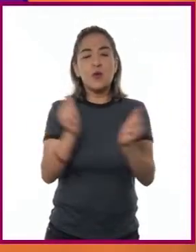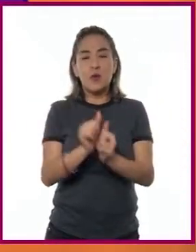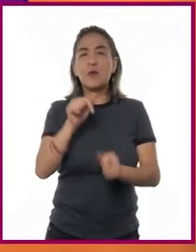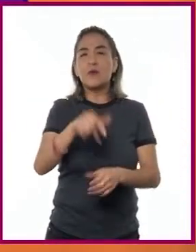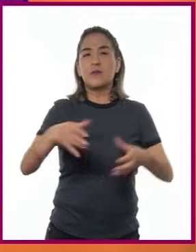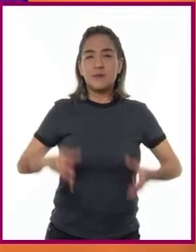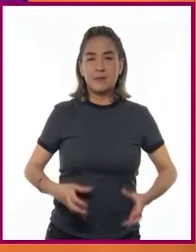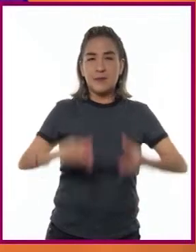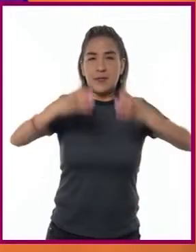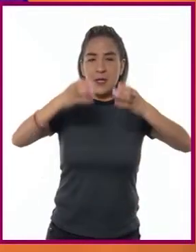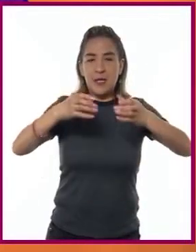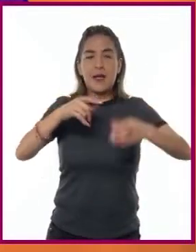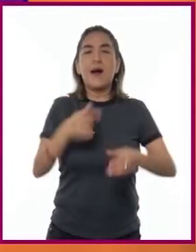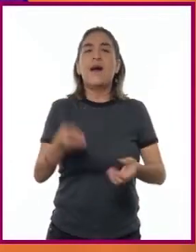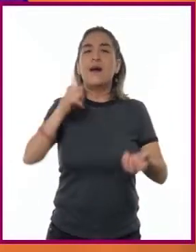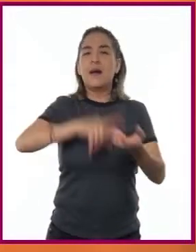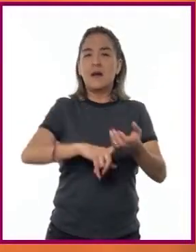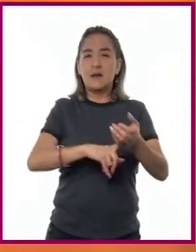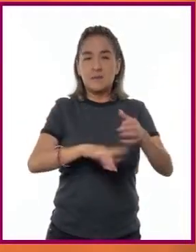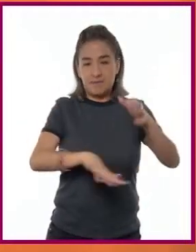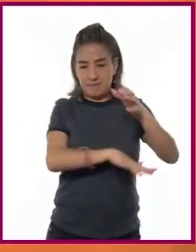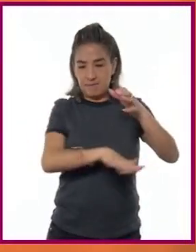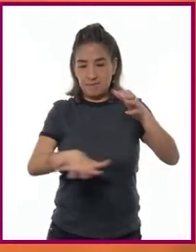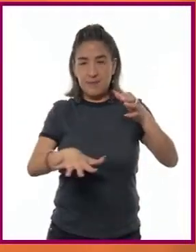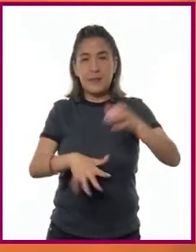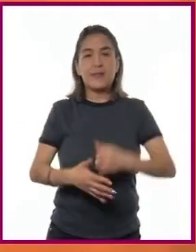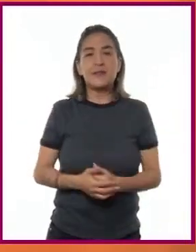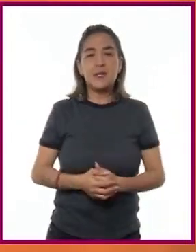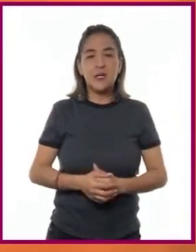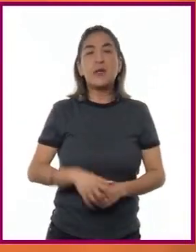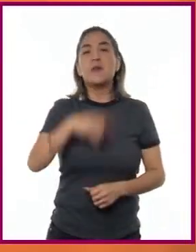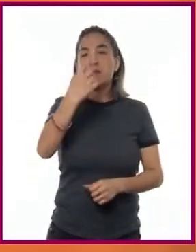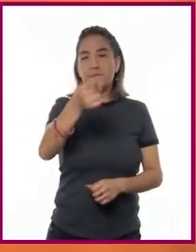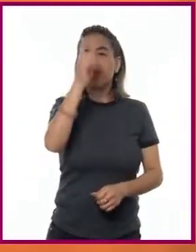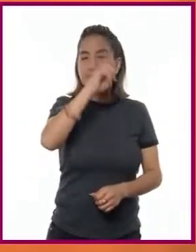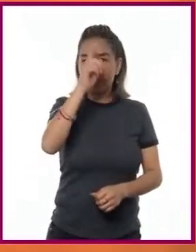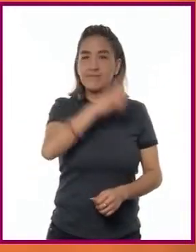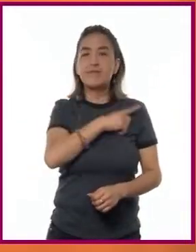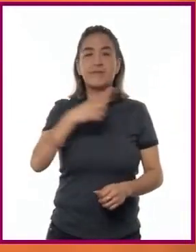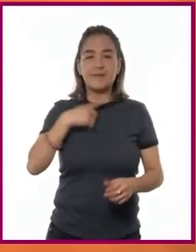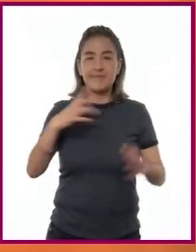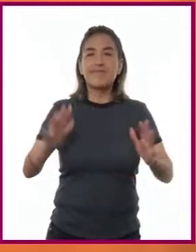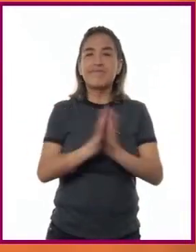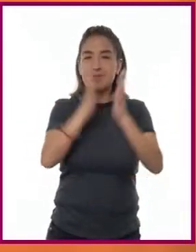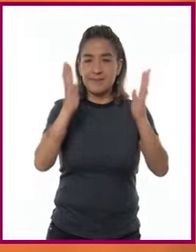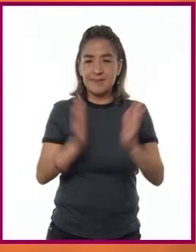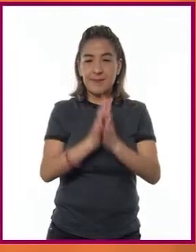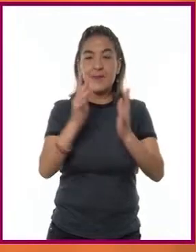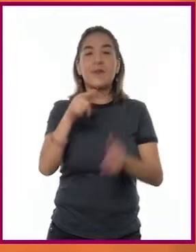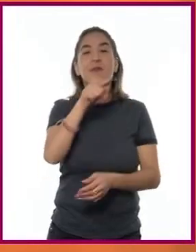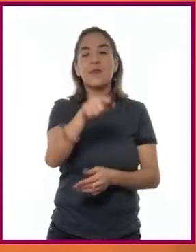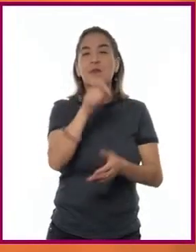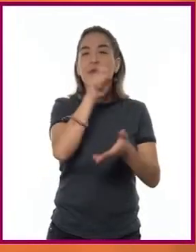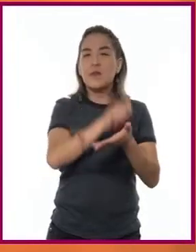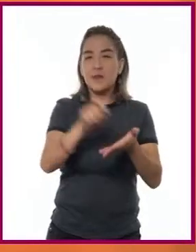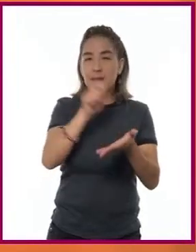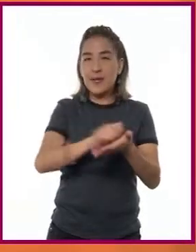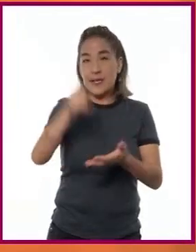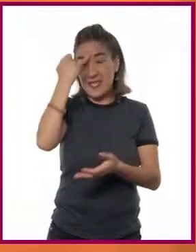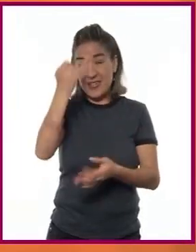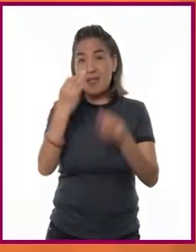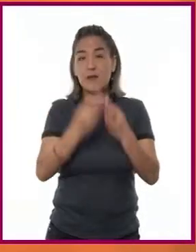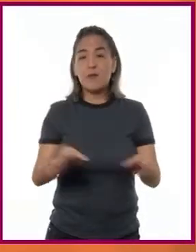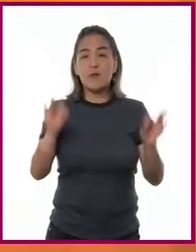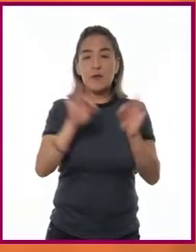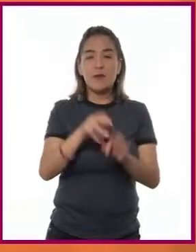capacidad de cilindros rectos. Les sugiero participar activamente, anotar las ideas principales del